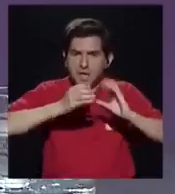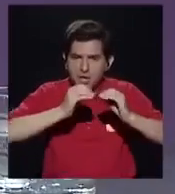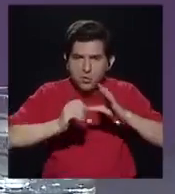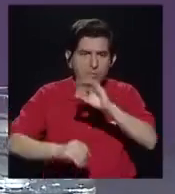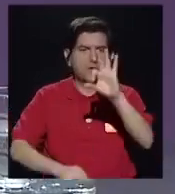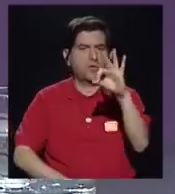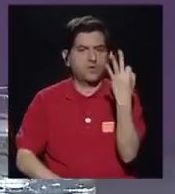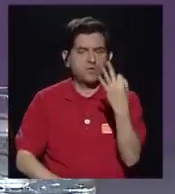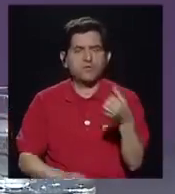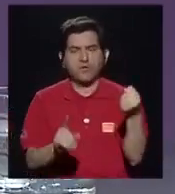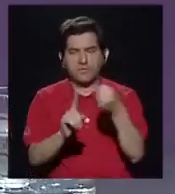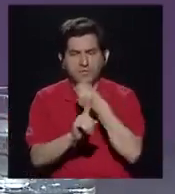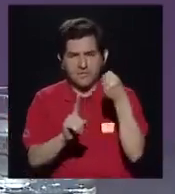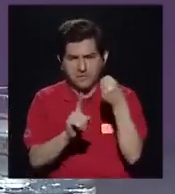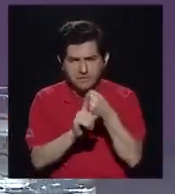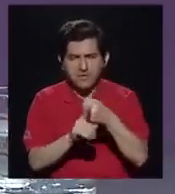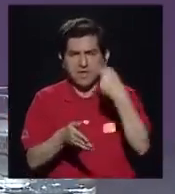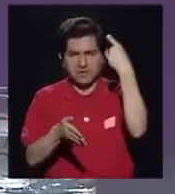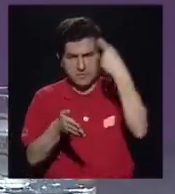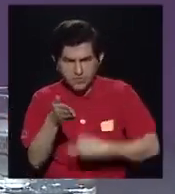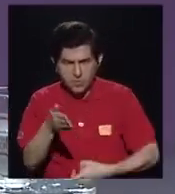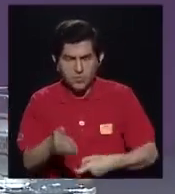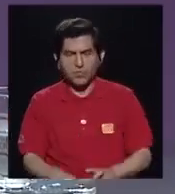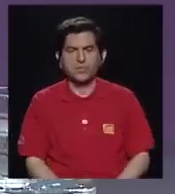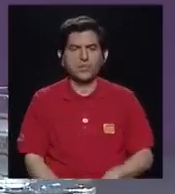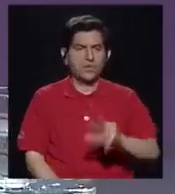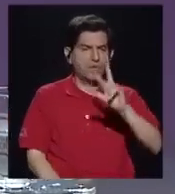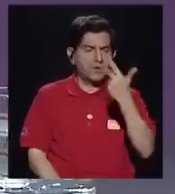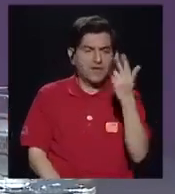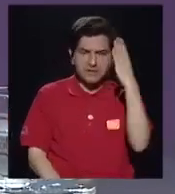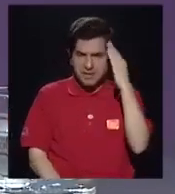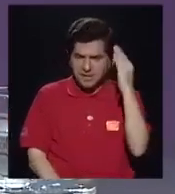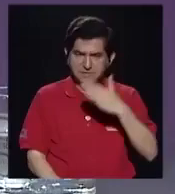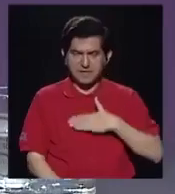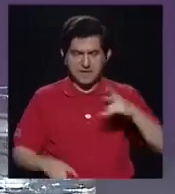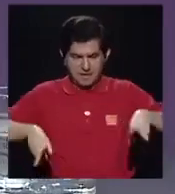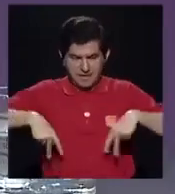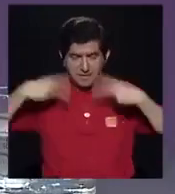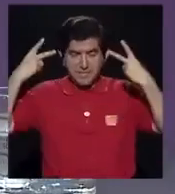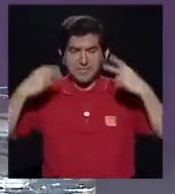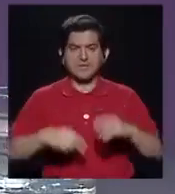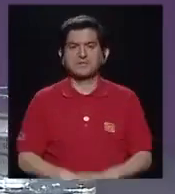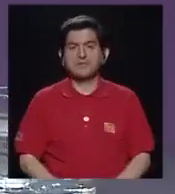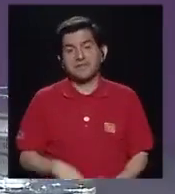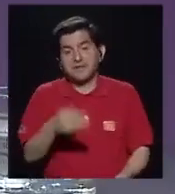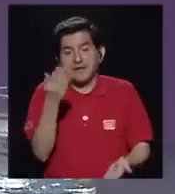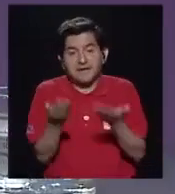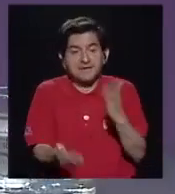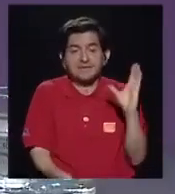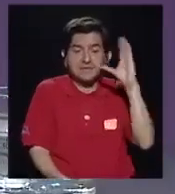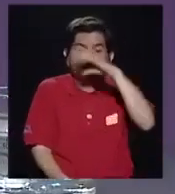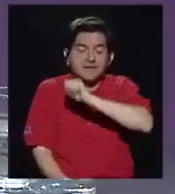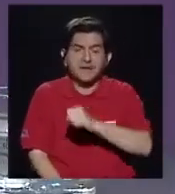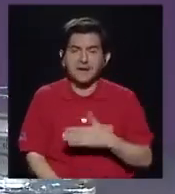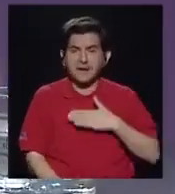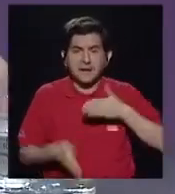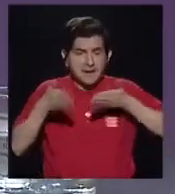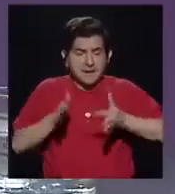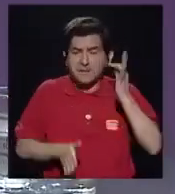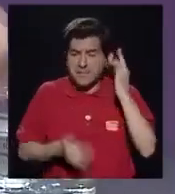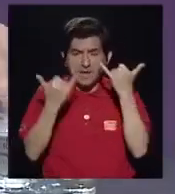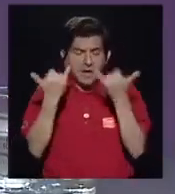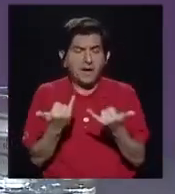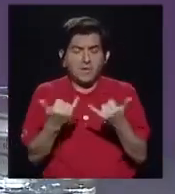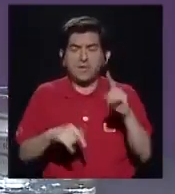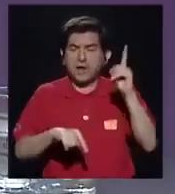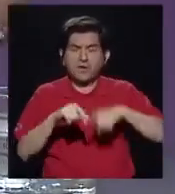y en formas de la crueldad Entonces el tercer la tercera experiencia de mi vida es esa de repente me di cuenta que mi hija no puede hacer